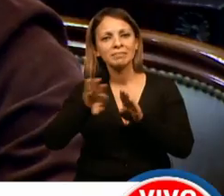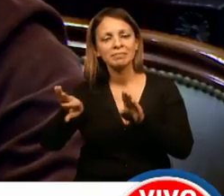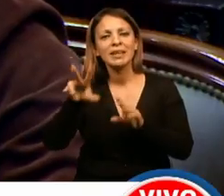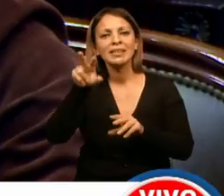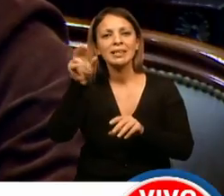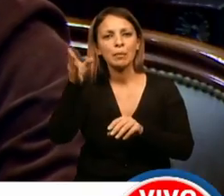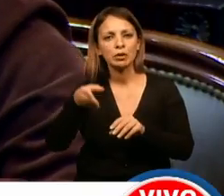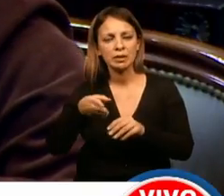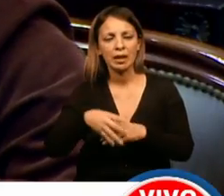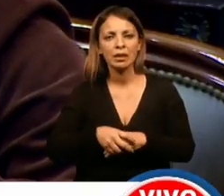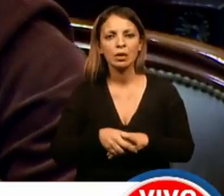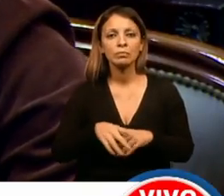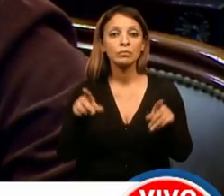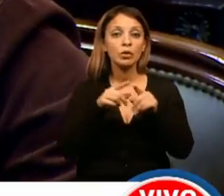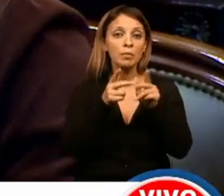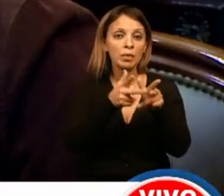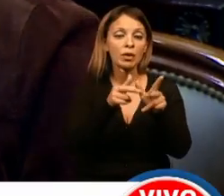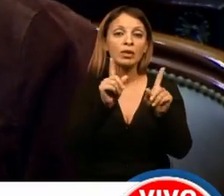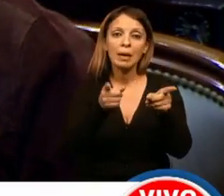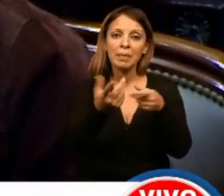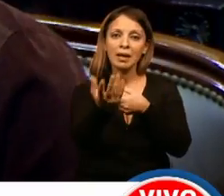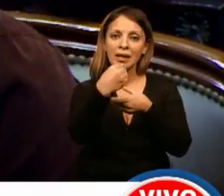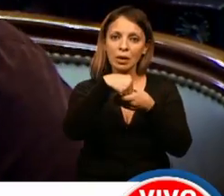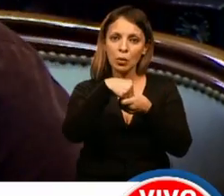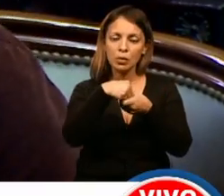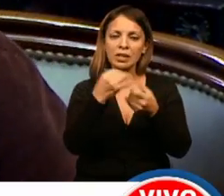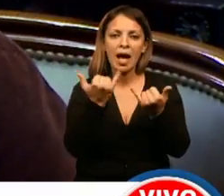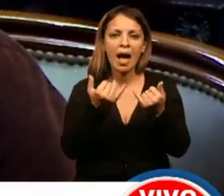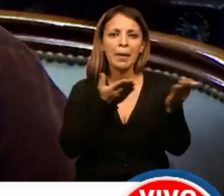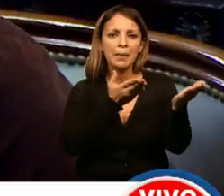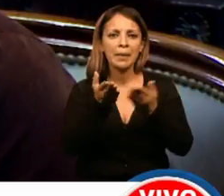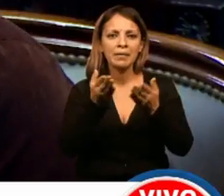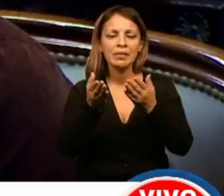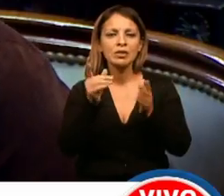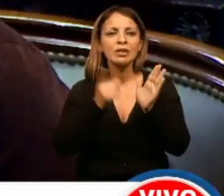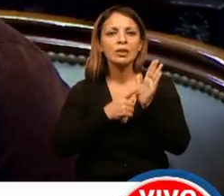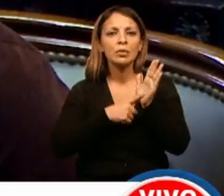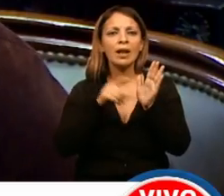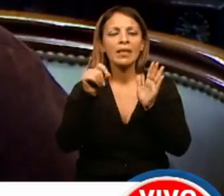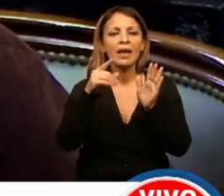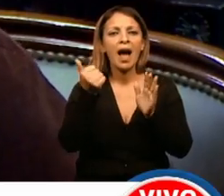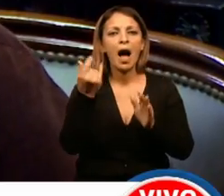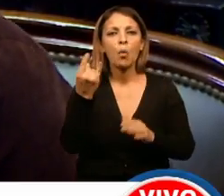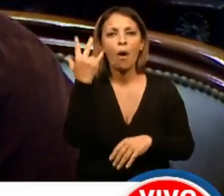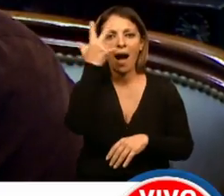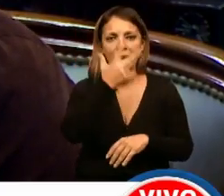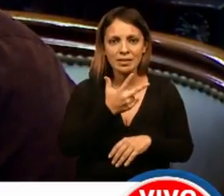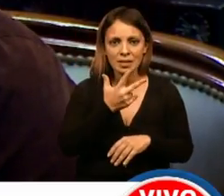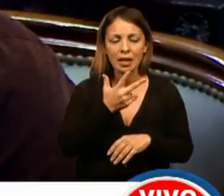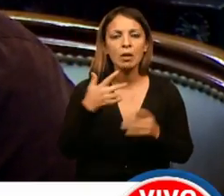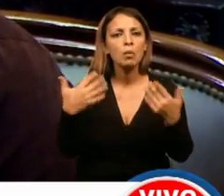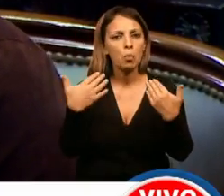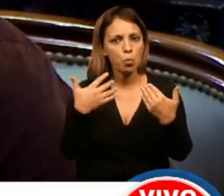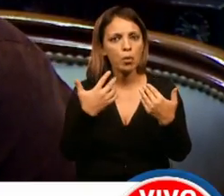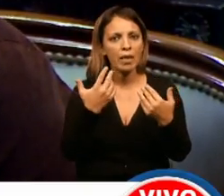como se dijo acá incluye y se benefician titulares de asignaciones universal por hijo y le la